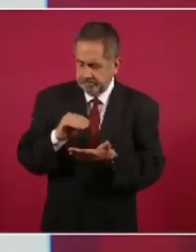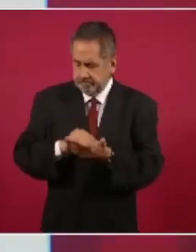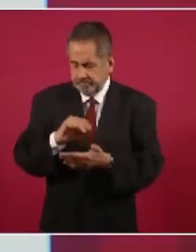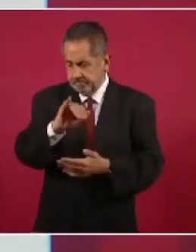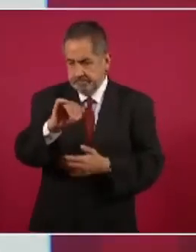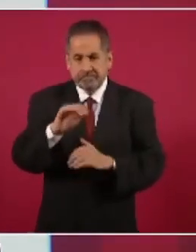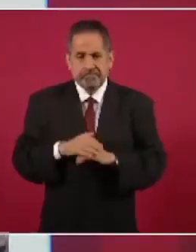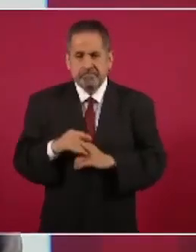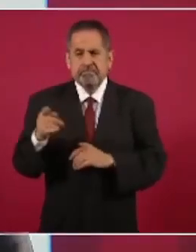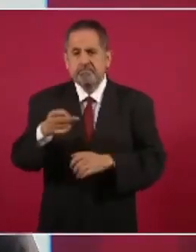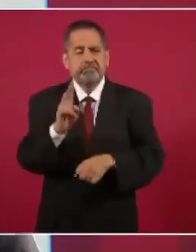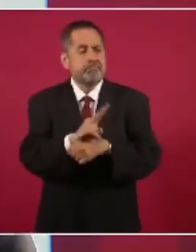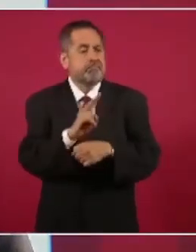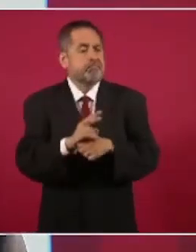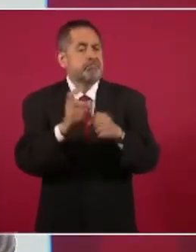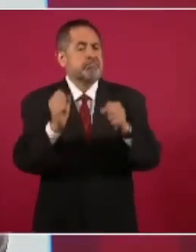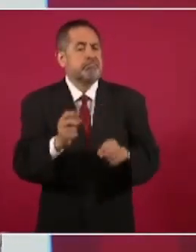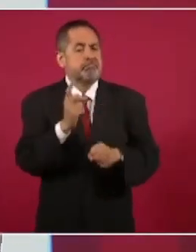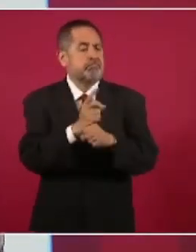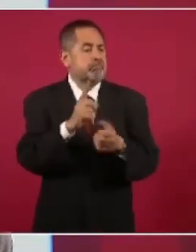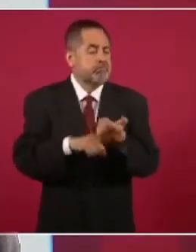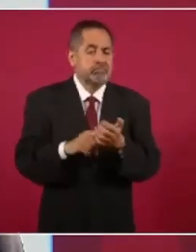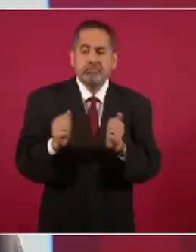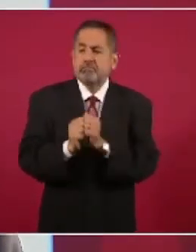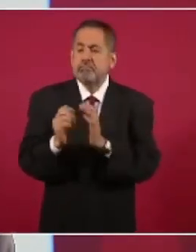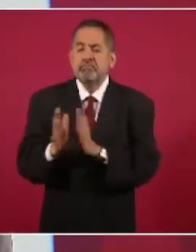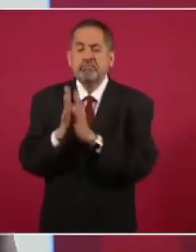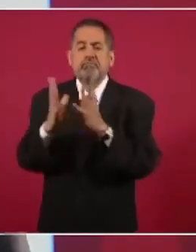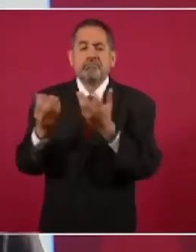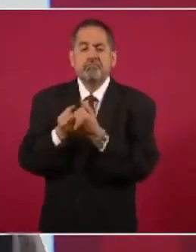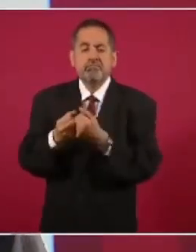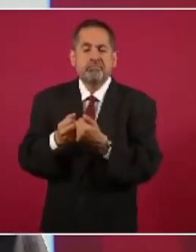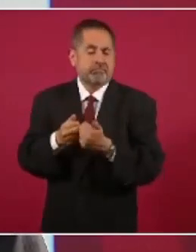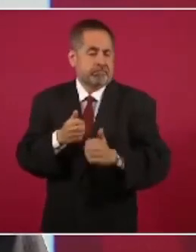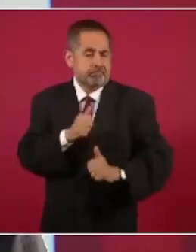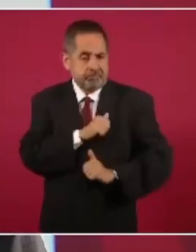la tarea de seguridad pública con la participación del Ejército y de la Marina,